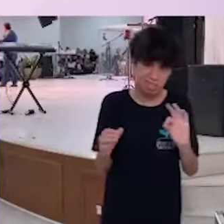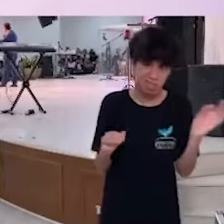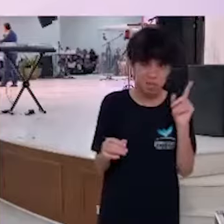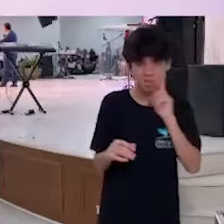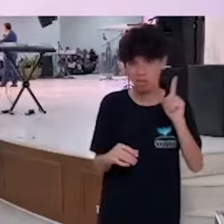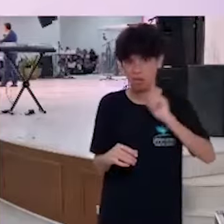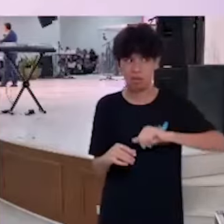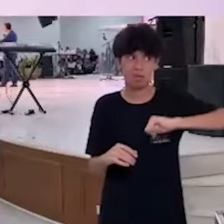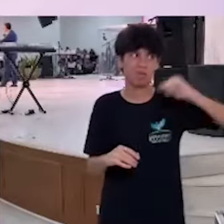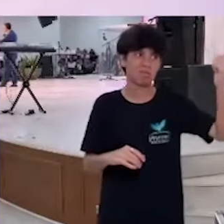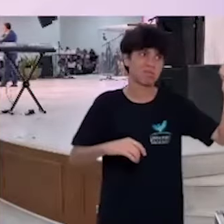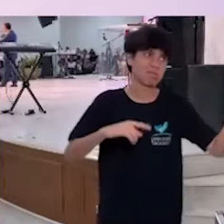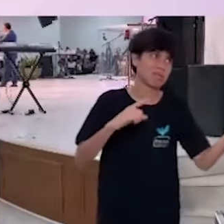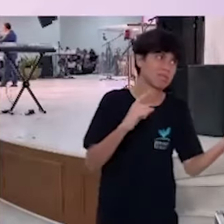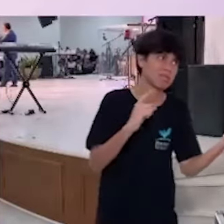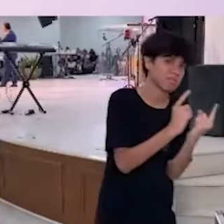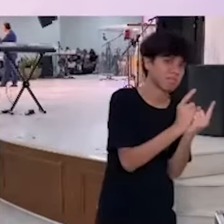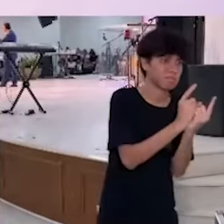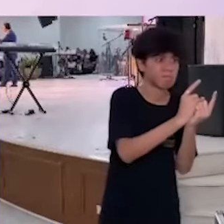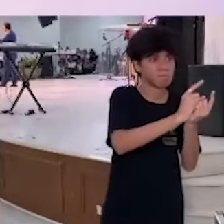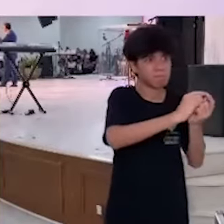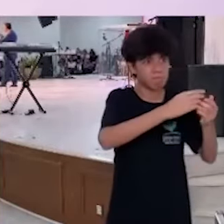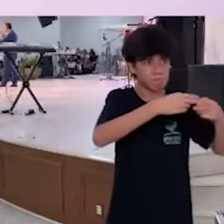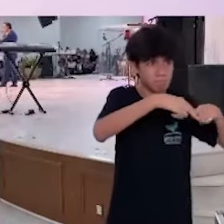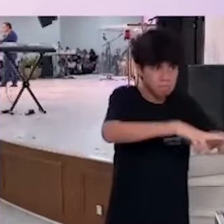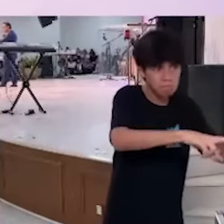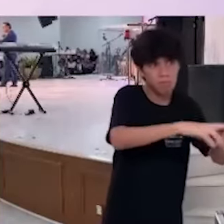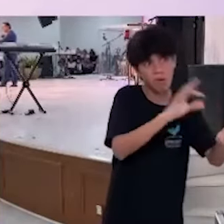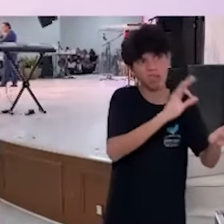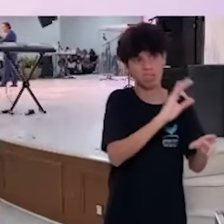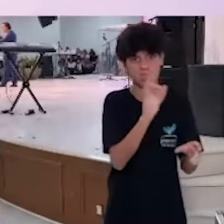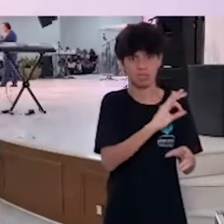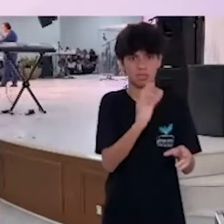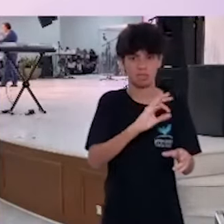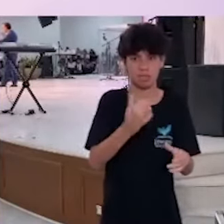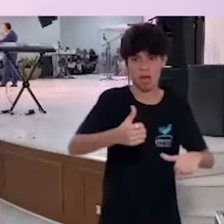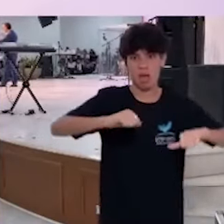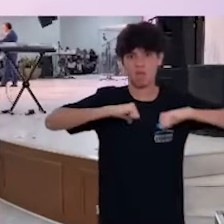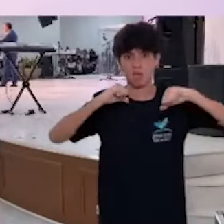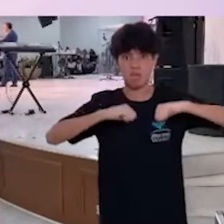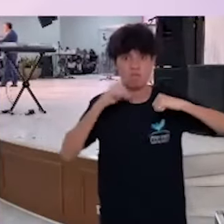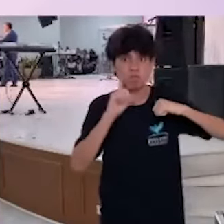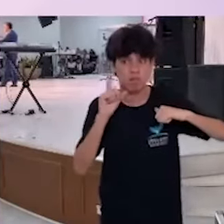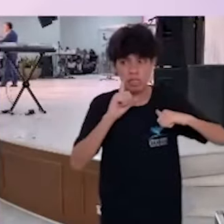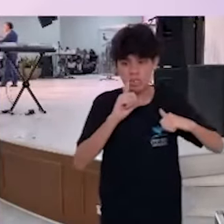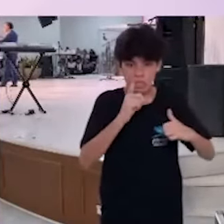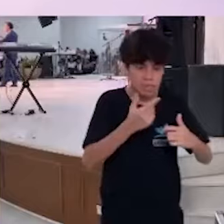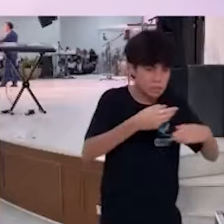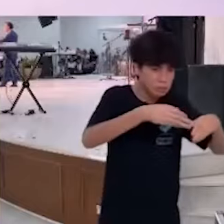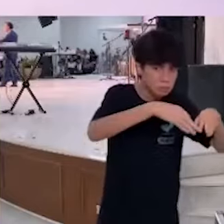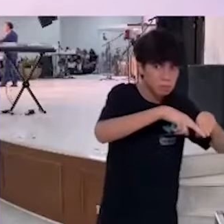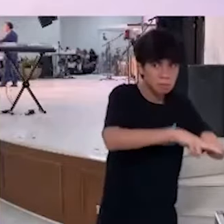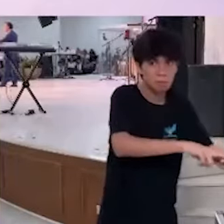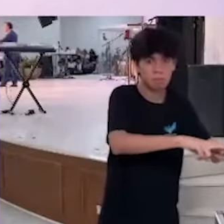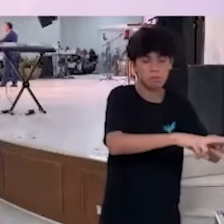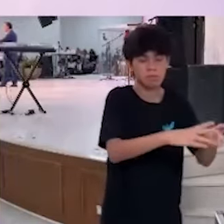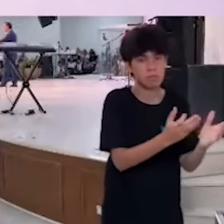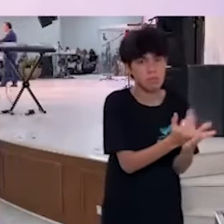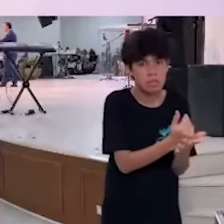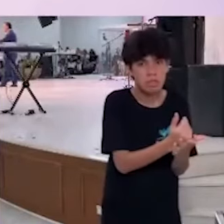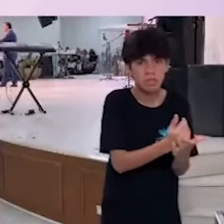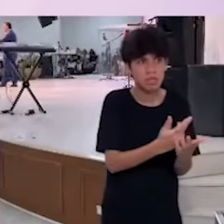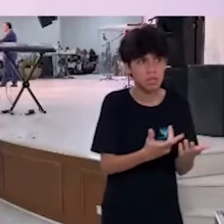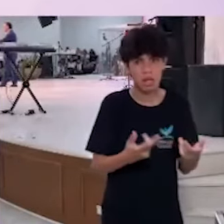otro, que se metió con una chica adolescente, con una señorita, con esto, ¿sabes lo que pasa? Que la gente pierde